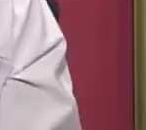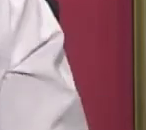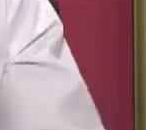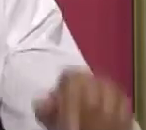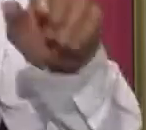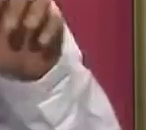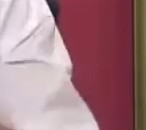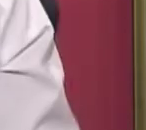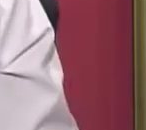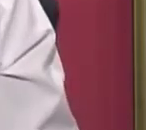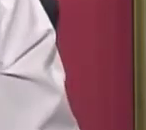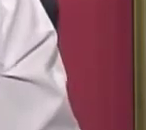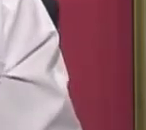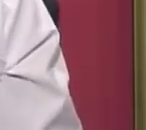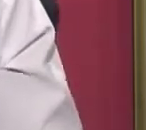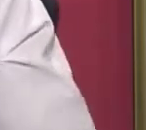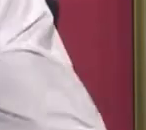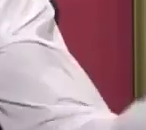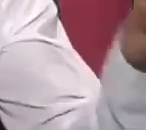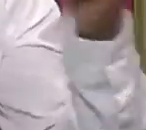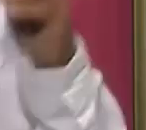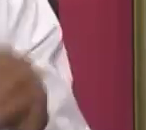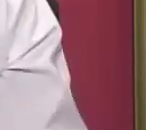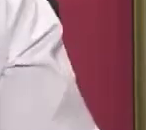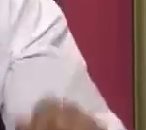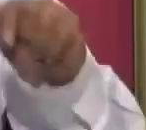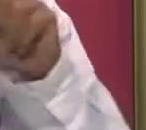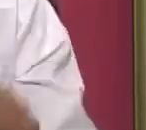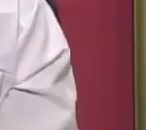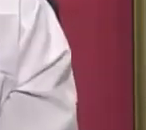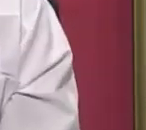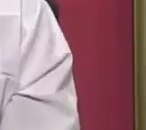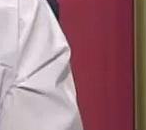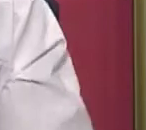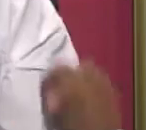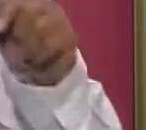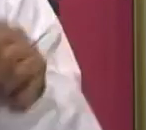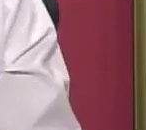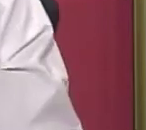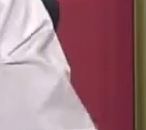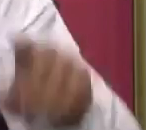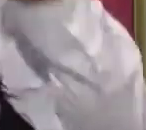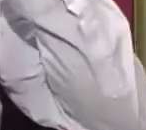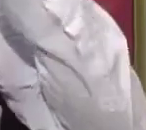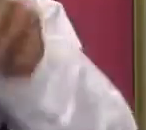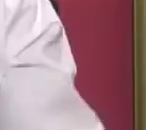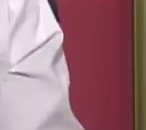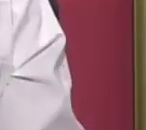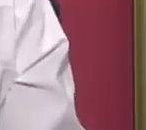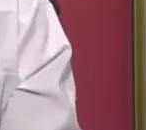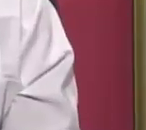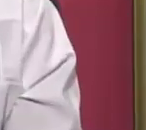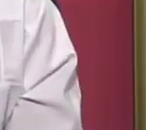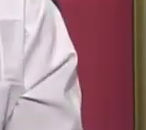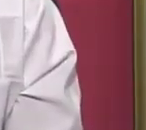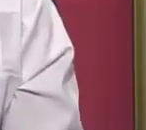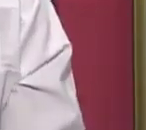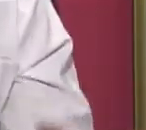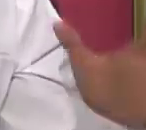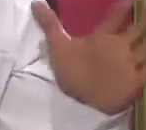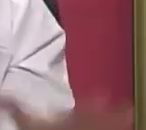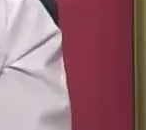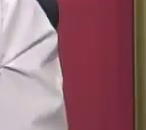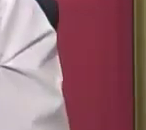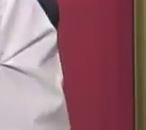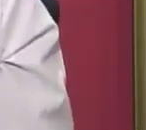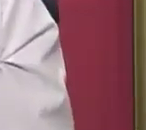en adelante los que mueren en Cristo, porque descansan de sus trabajos, pero sus obras de justicia continúan con ellos. Amén.